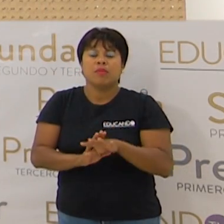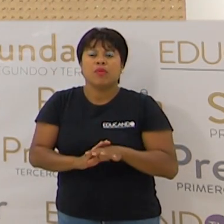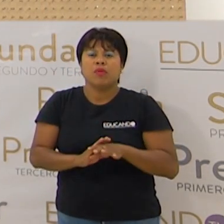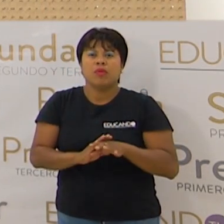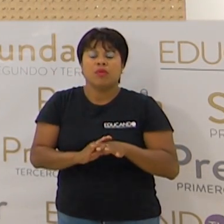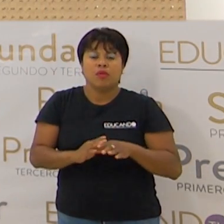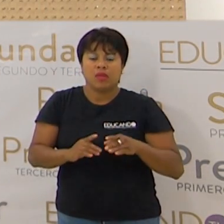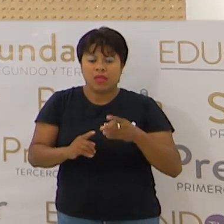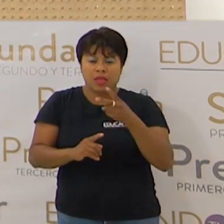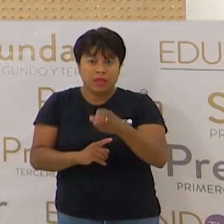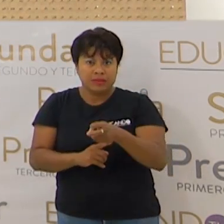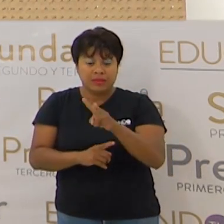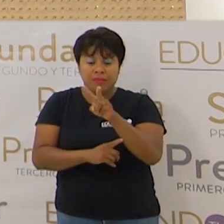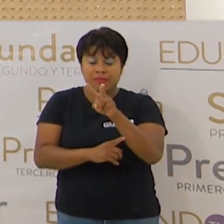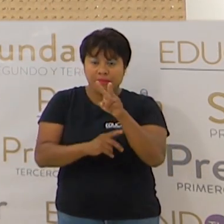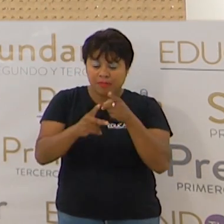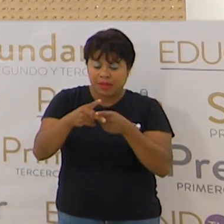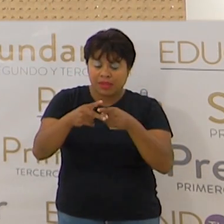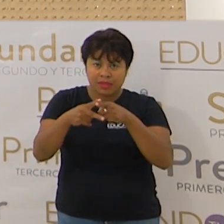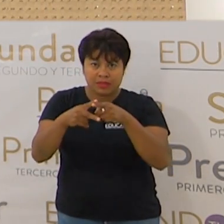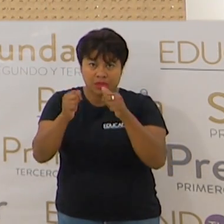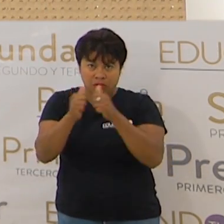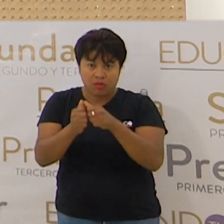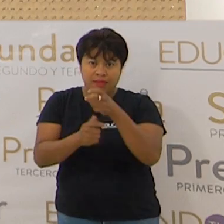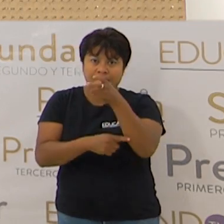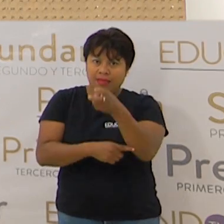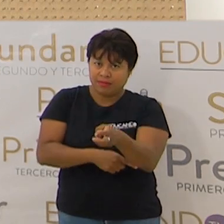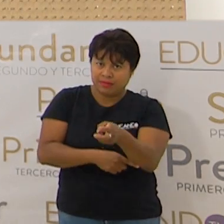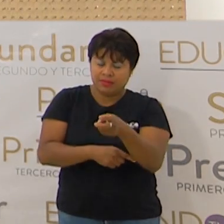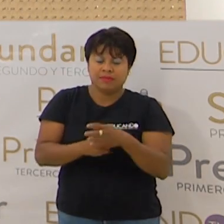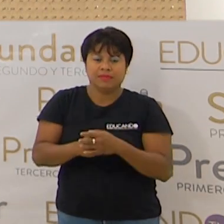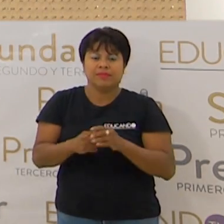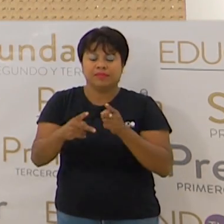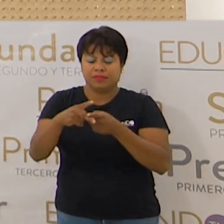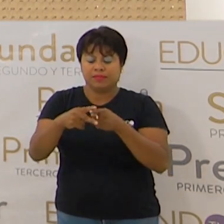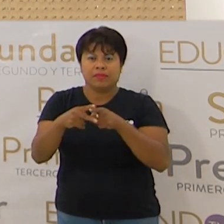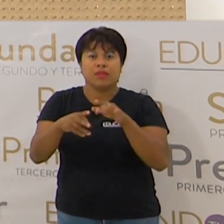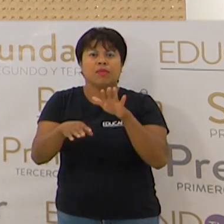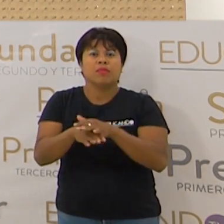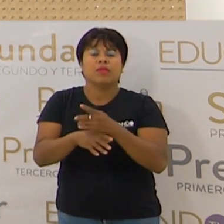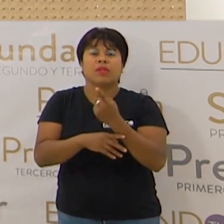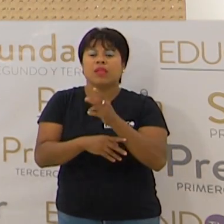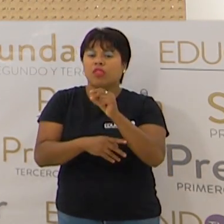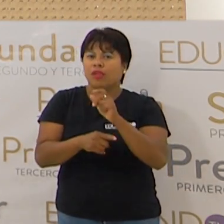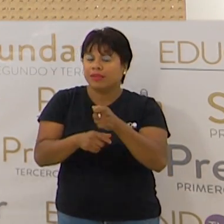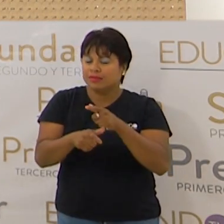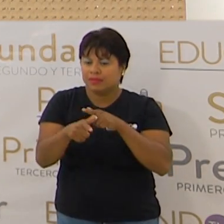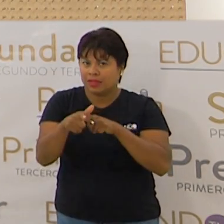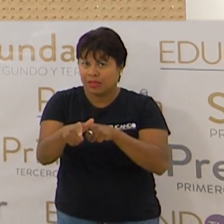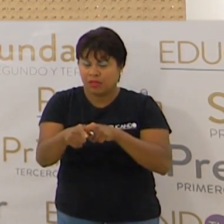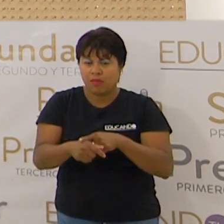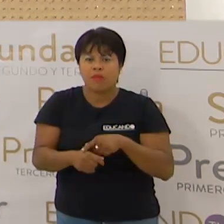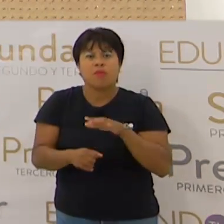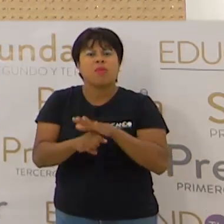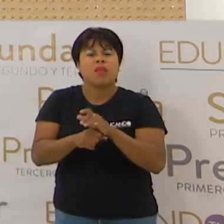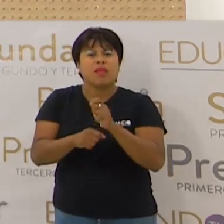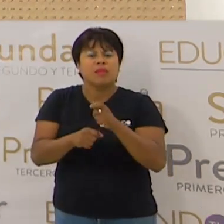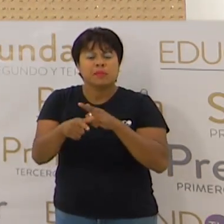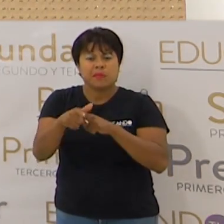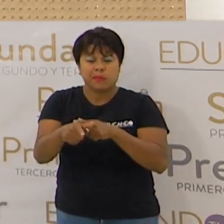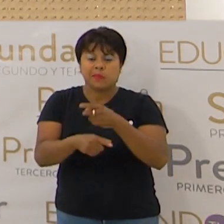unir a este vértice con este vértice, porque no son consecutivos. ¿Qué sería